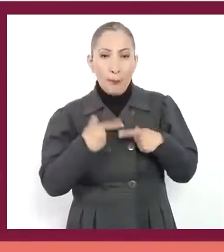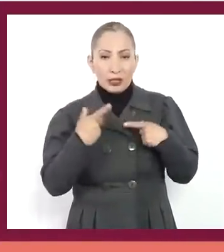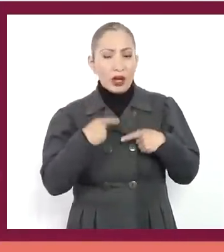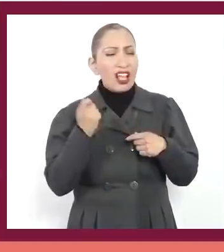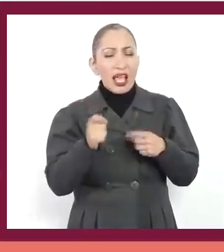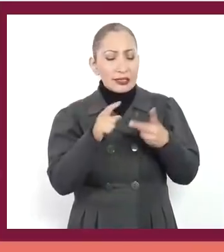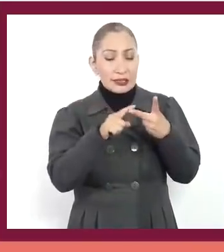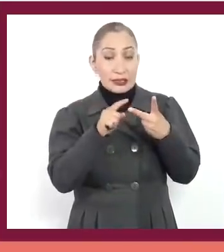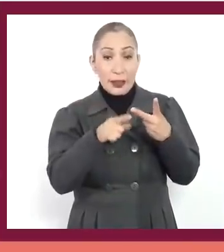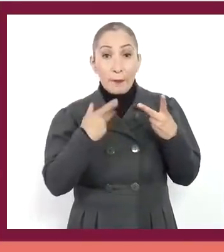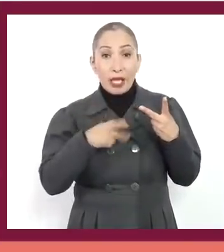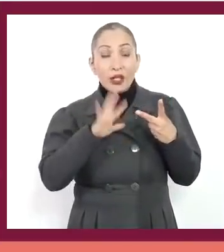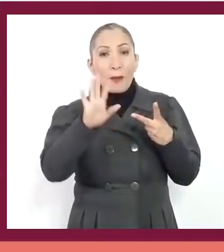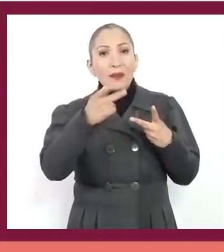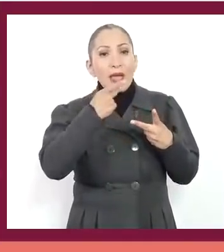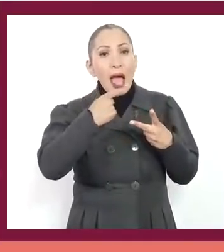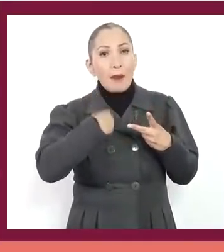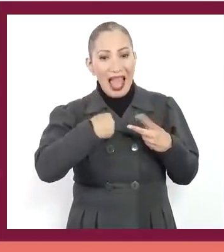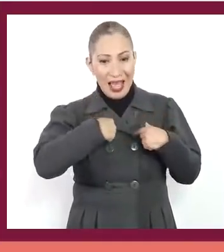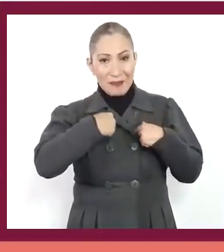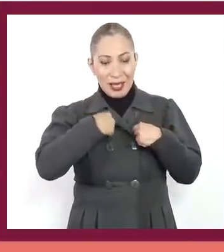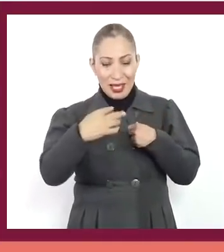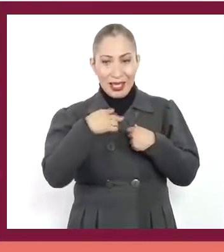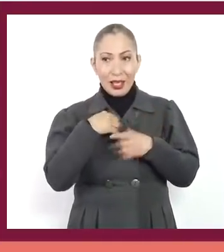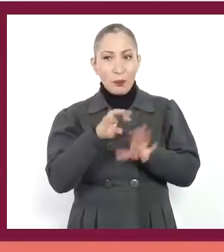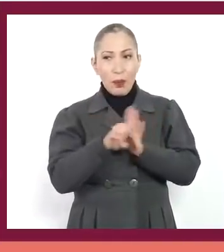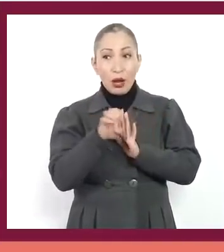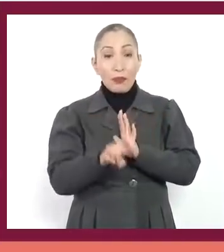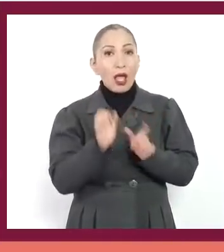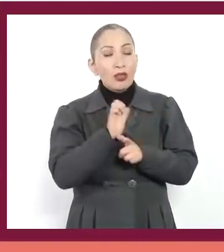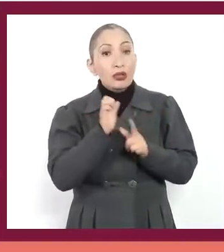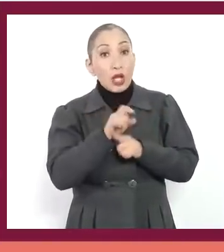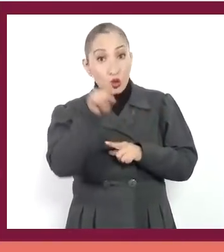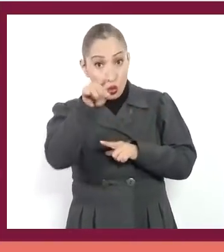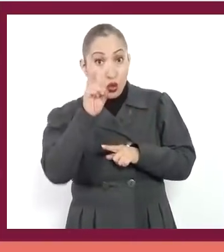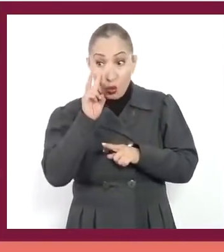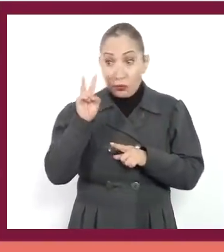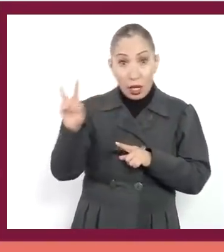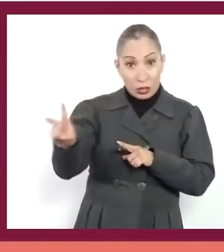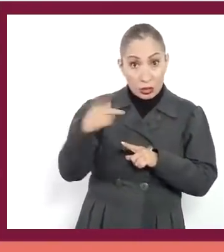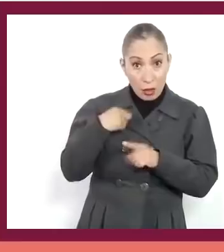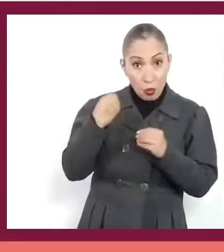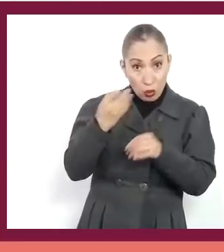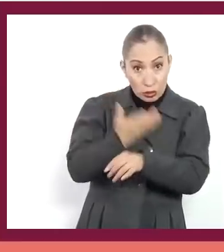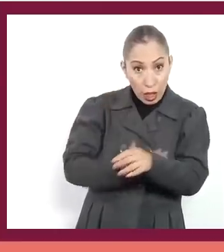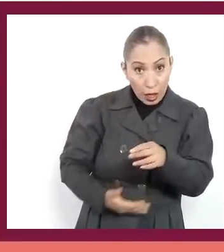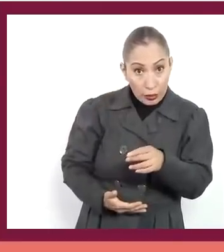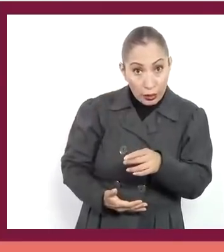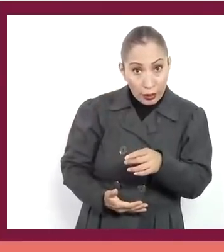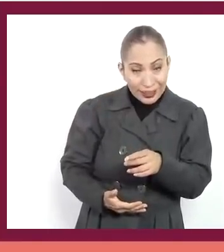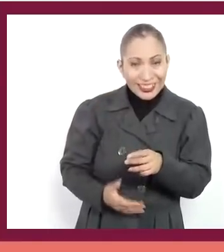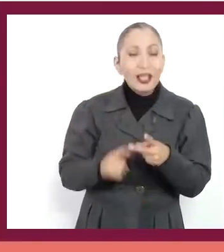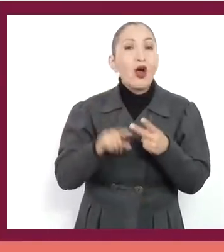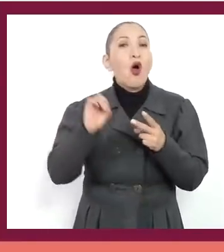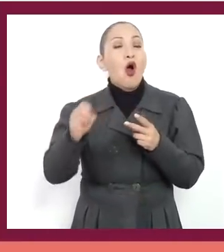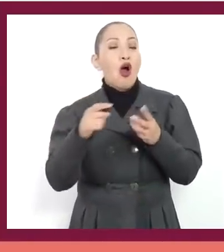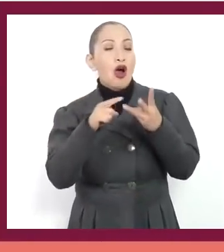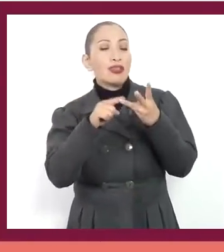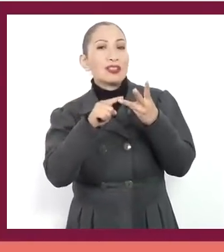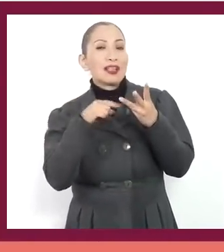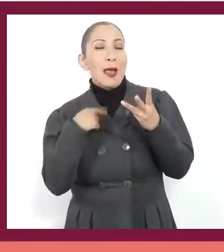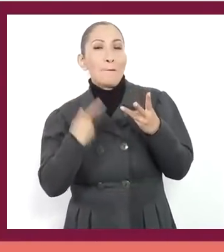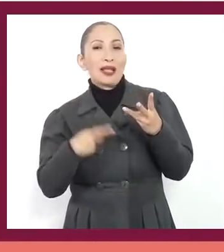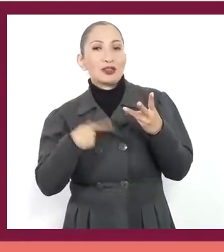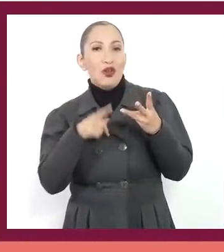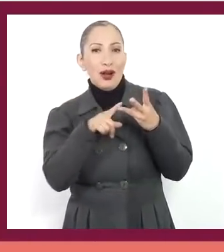cuando parece que el autor te habla directamente. Entonces viste que era demasiado tarde. O en tercera